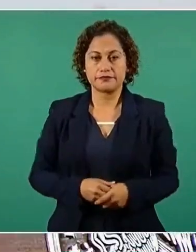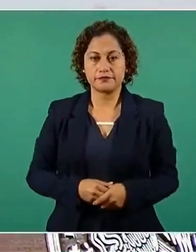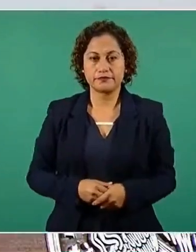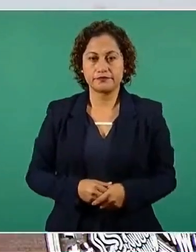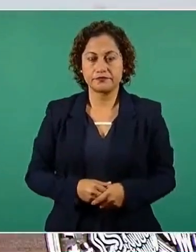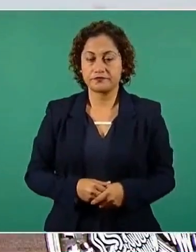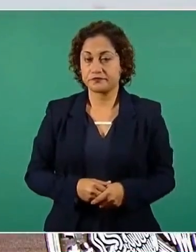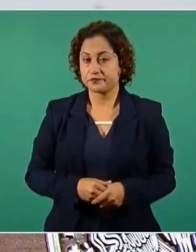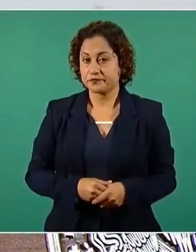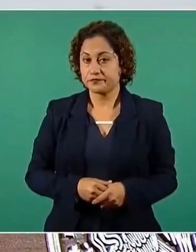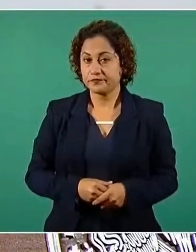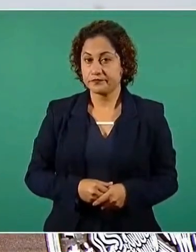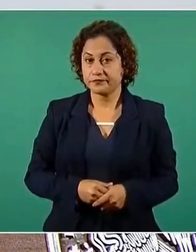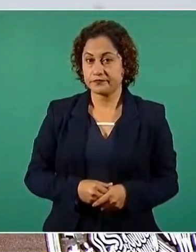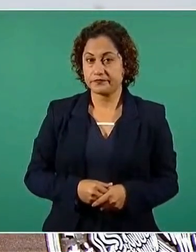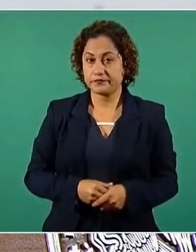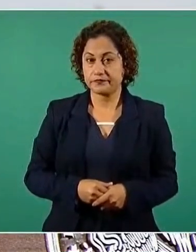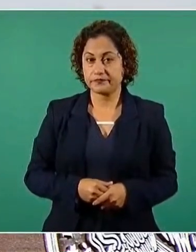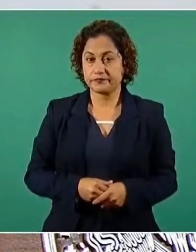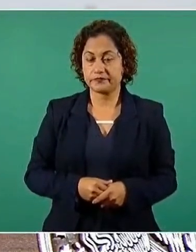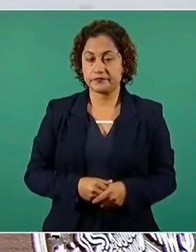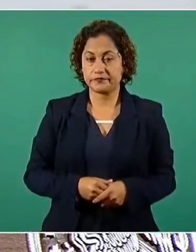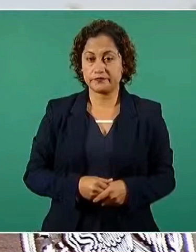y el que